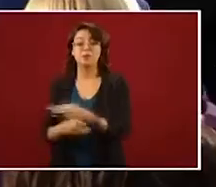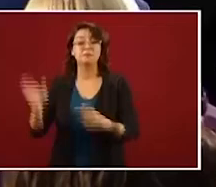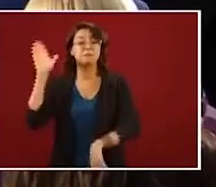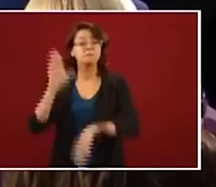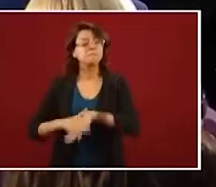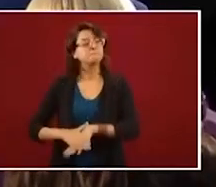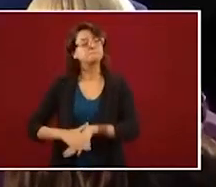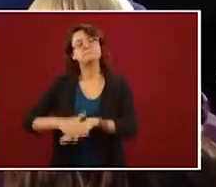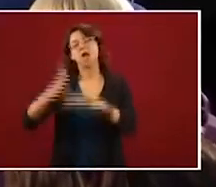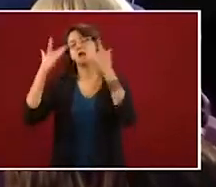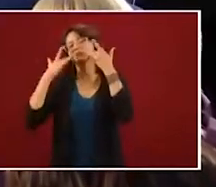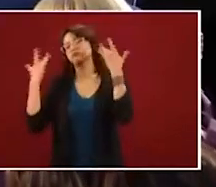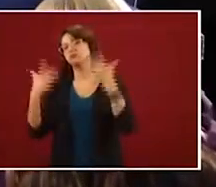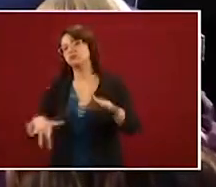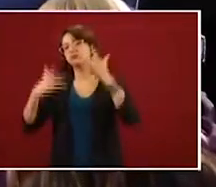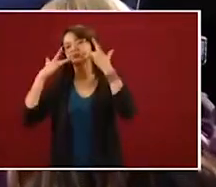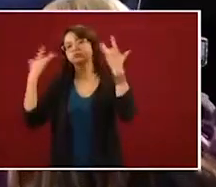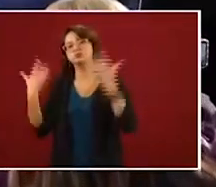Y es el nivel